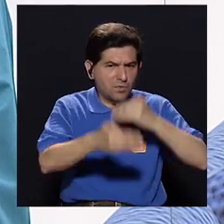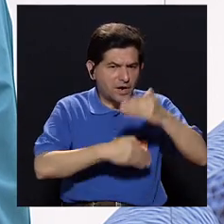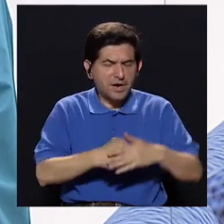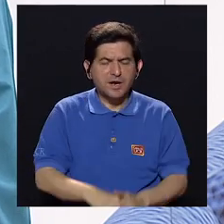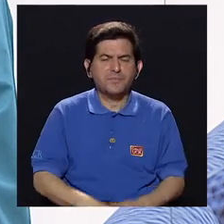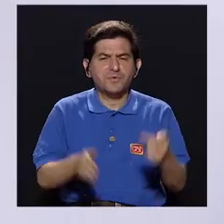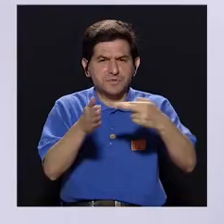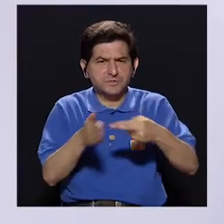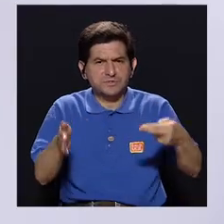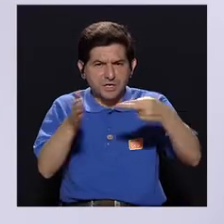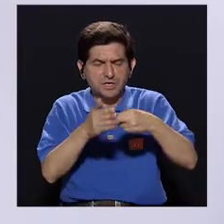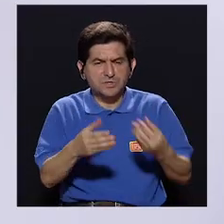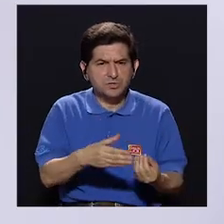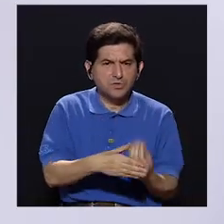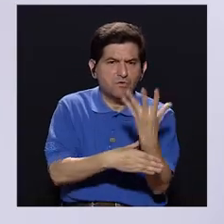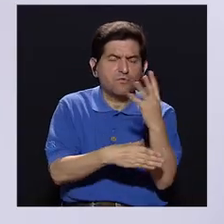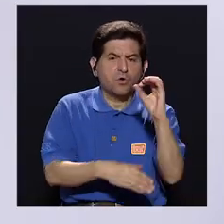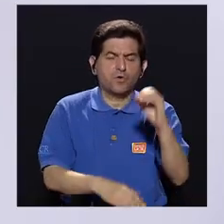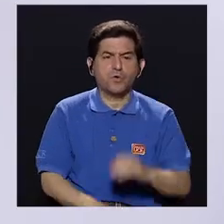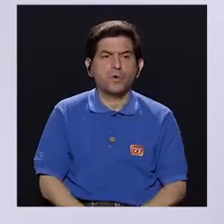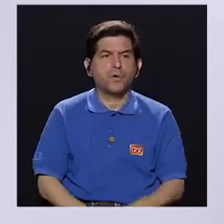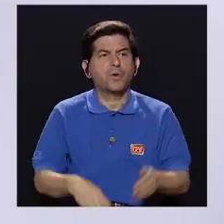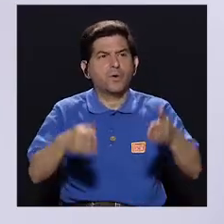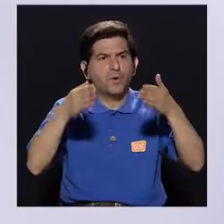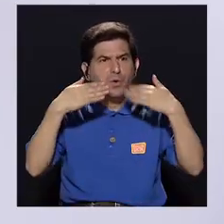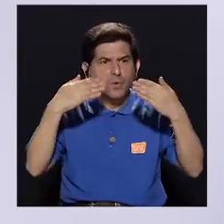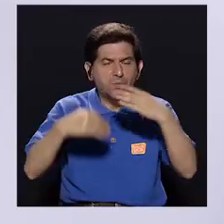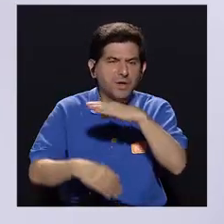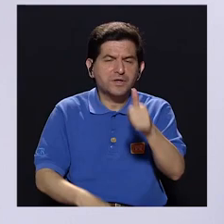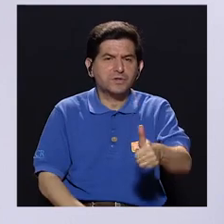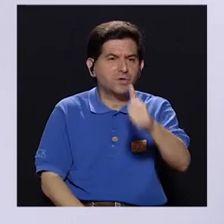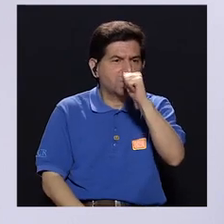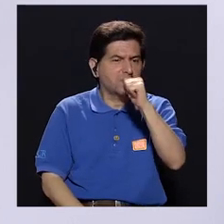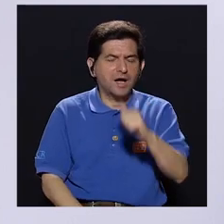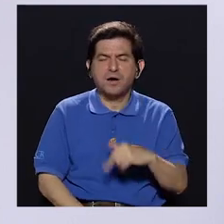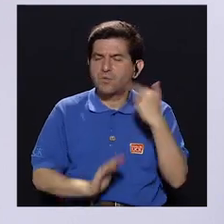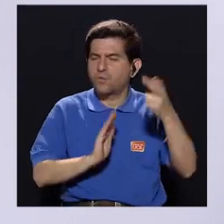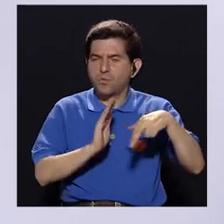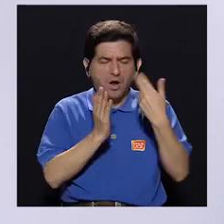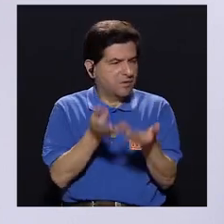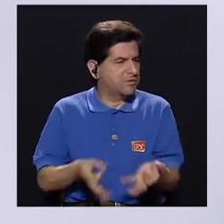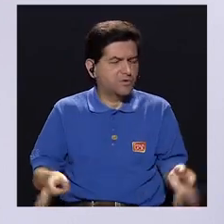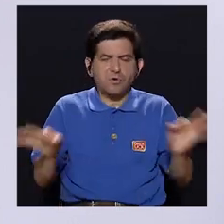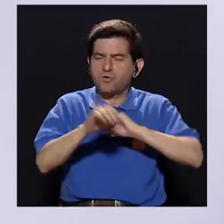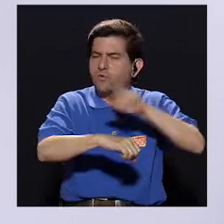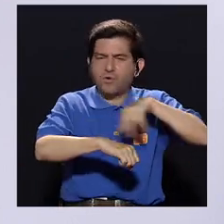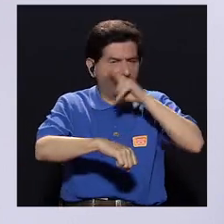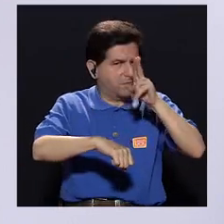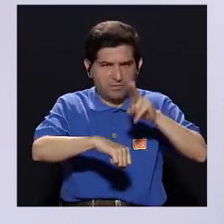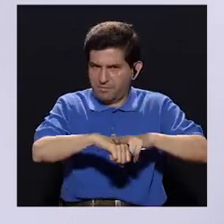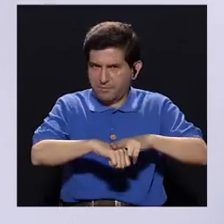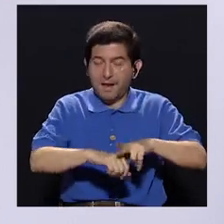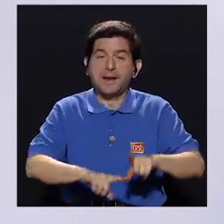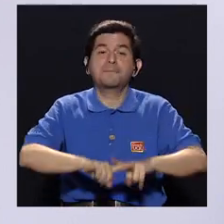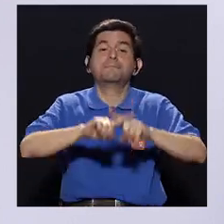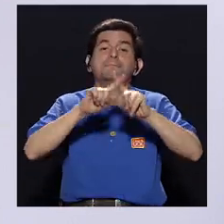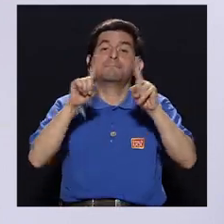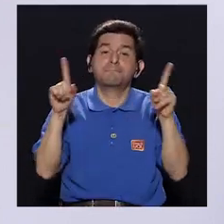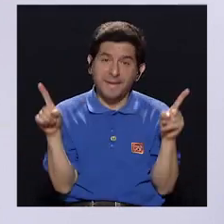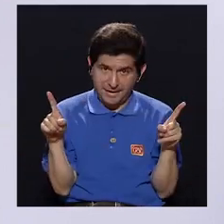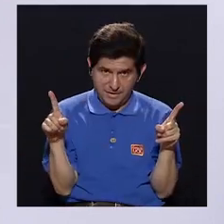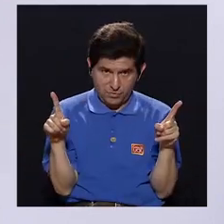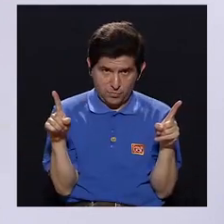de las orquídeas eh normalmente el viento y el agua en polinización No juegan un papel muy importante e sin embargo